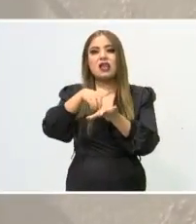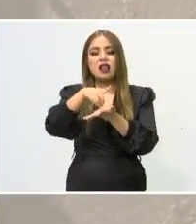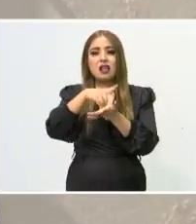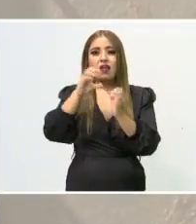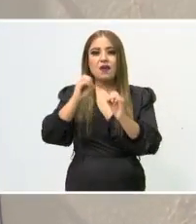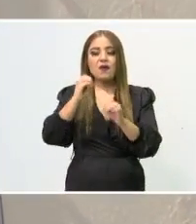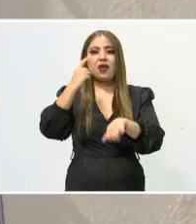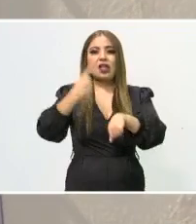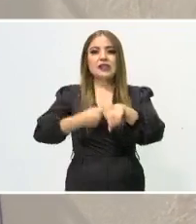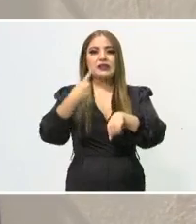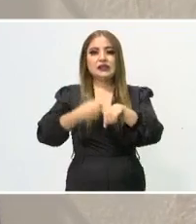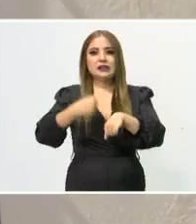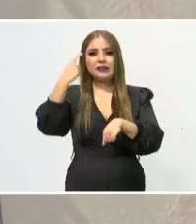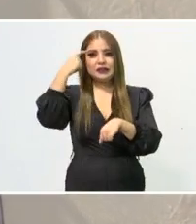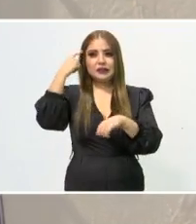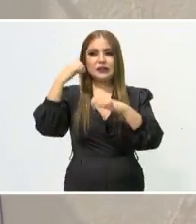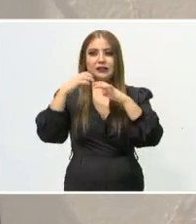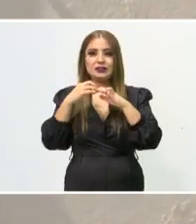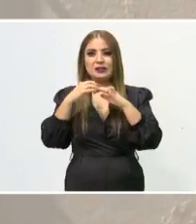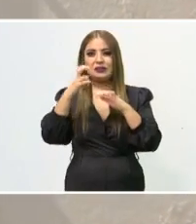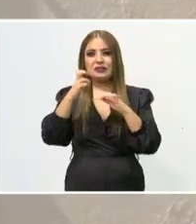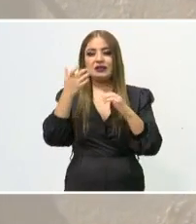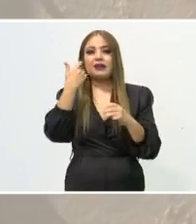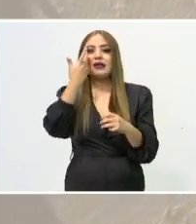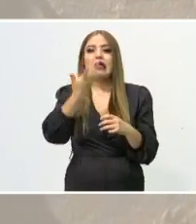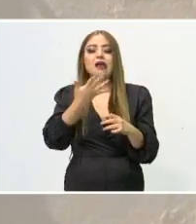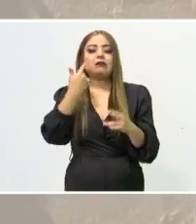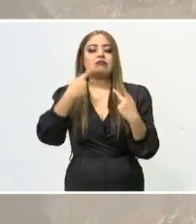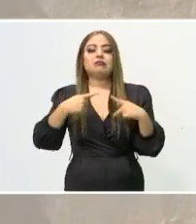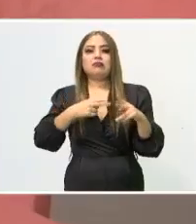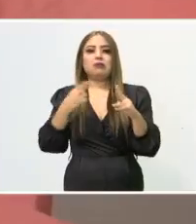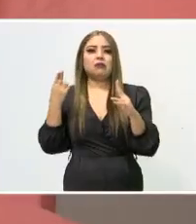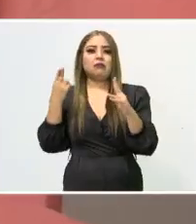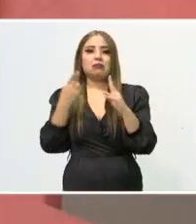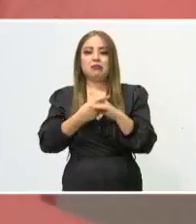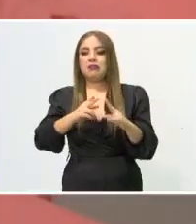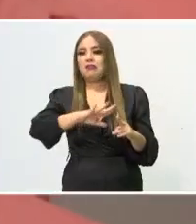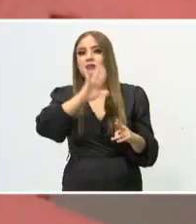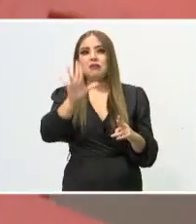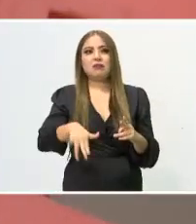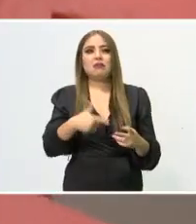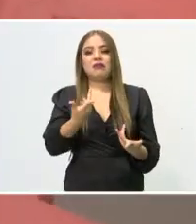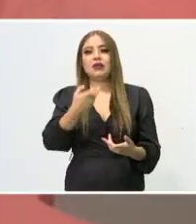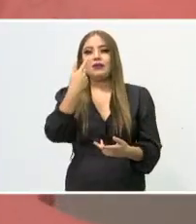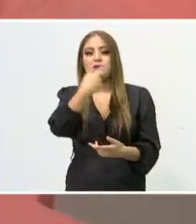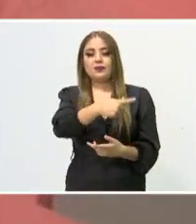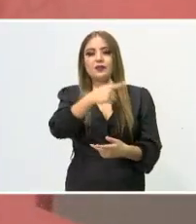mental asociados a tendencias suicidas que brinda el Centro de Integración Juvenil en Torreón. Cecilia Martínez.